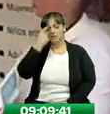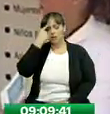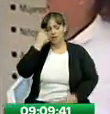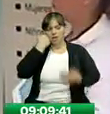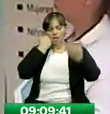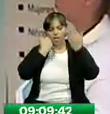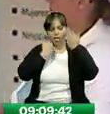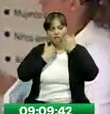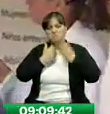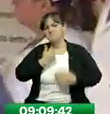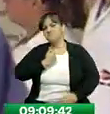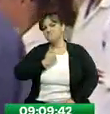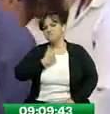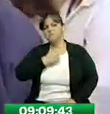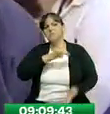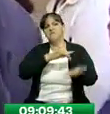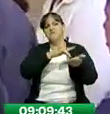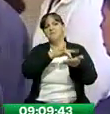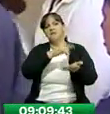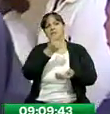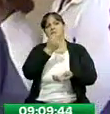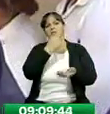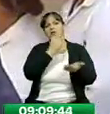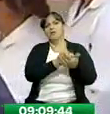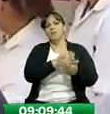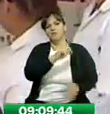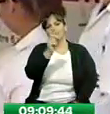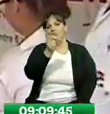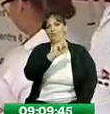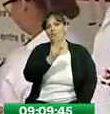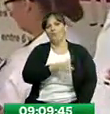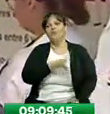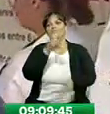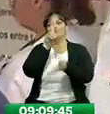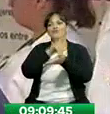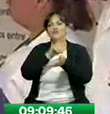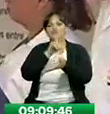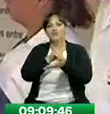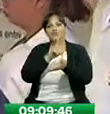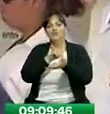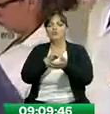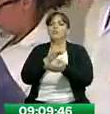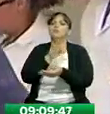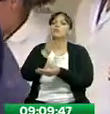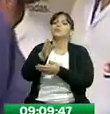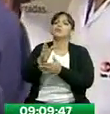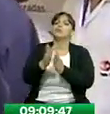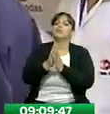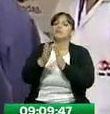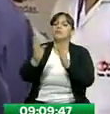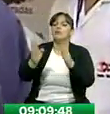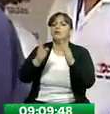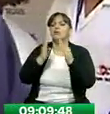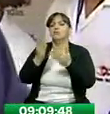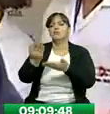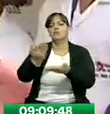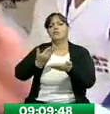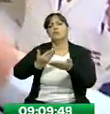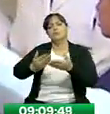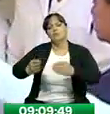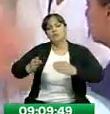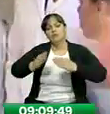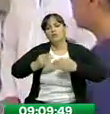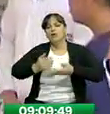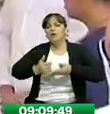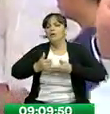al médico o el centro de salud más cercano y reconocer las medidas preventivas el cuáles son una correcta higiene de manos si está con